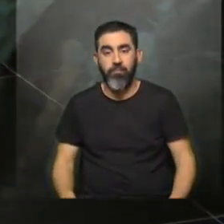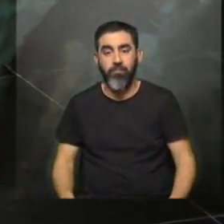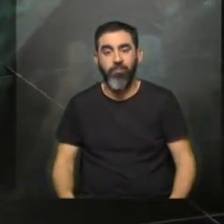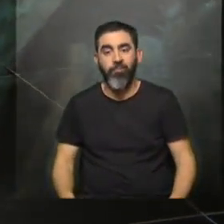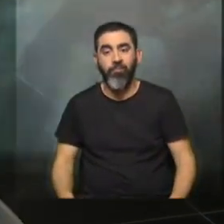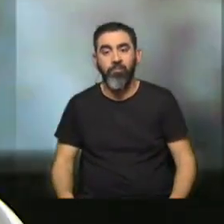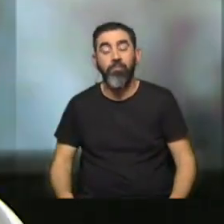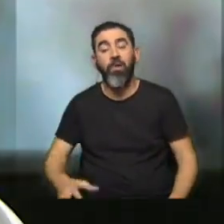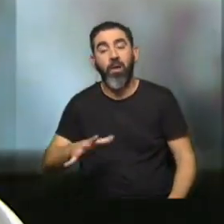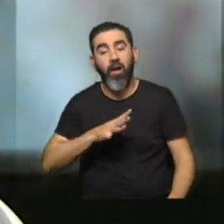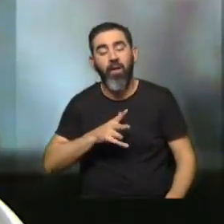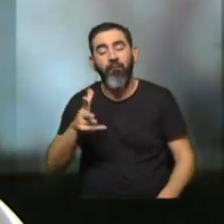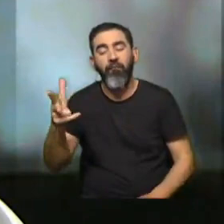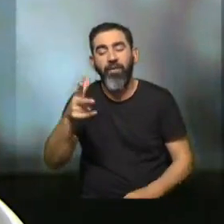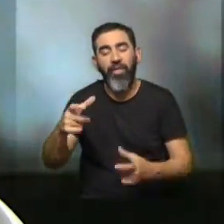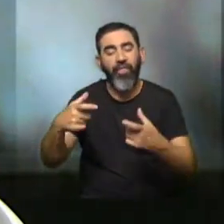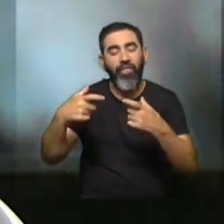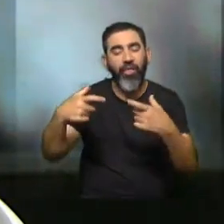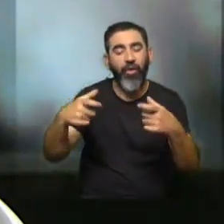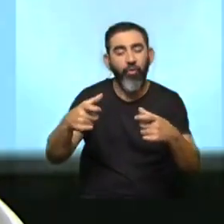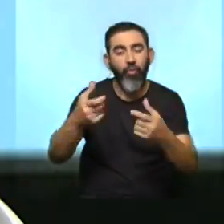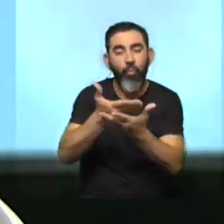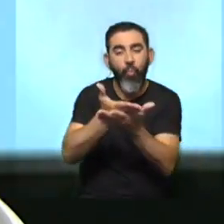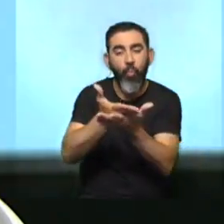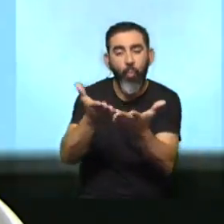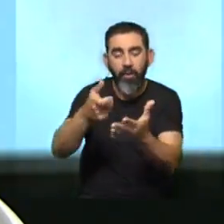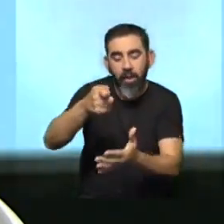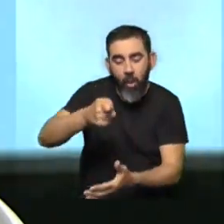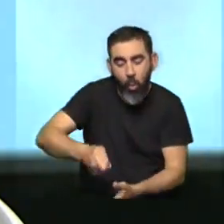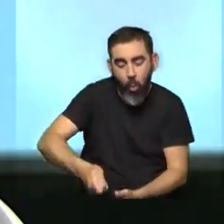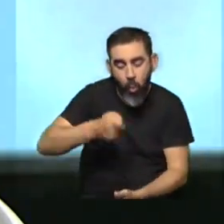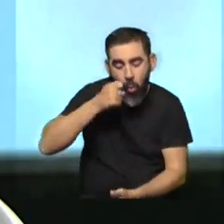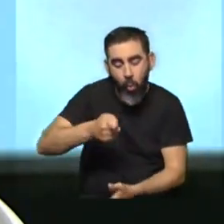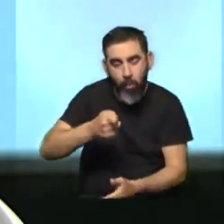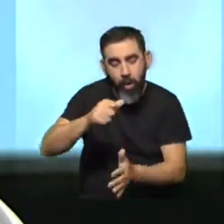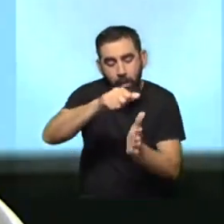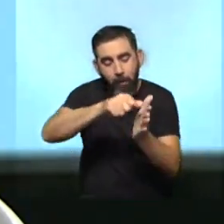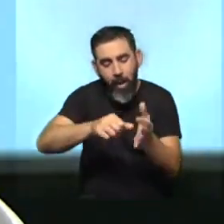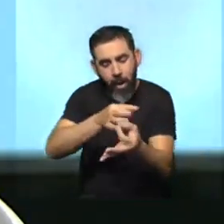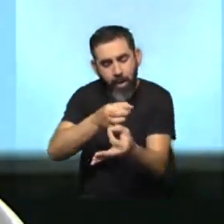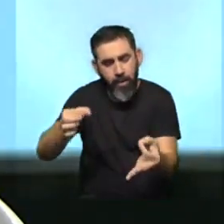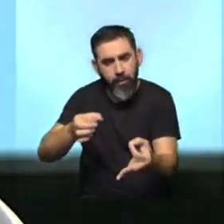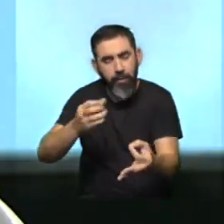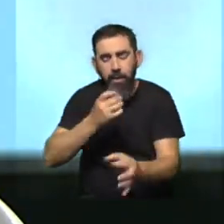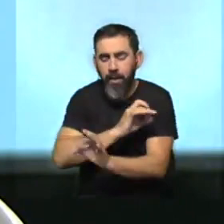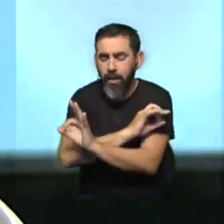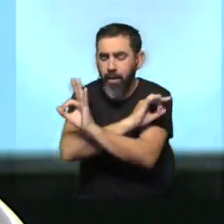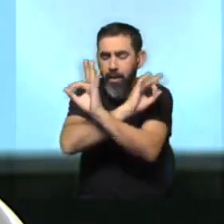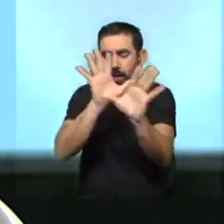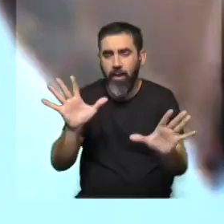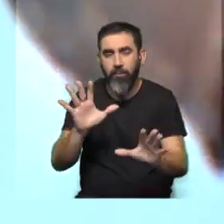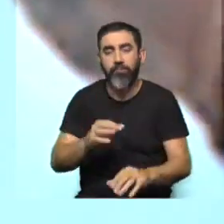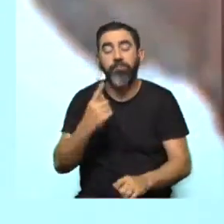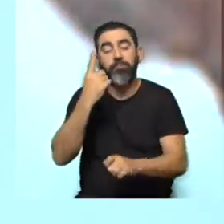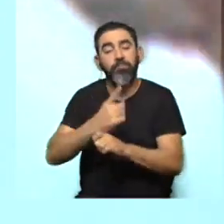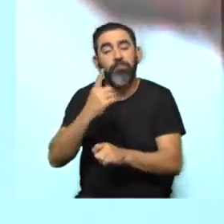Hay un video en VHS que ellos filman y que muestran con una lupa una marca, con una lucidez espectacular. O sea que ya desde la